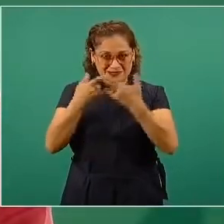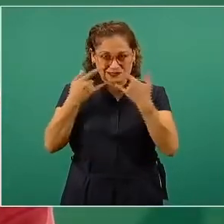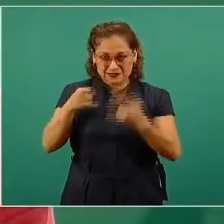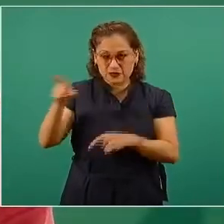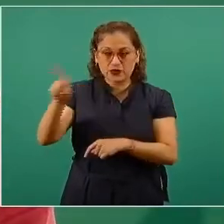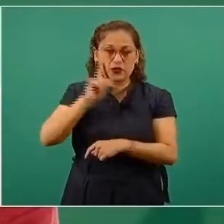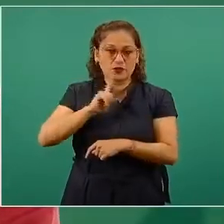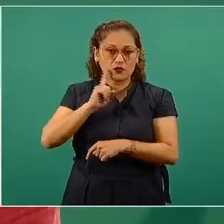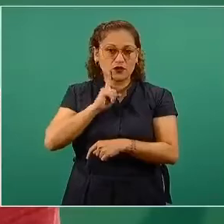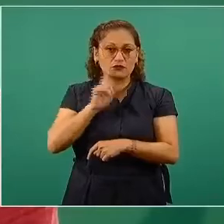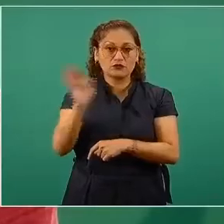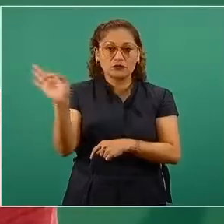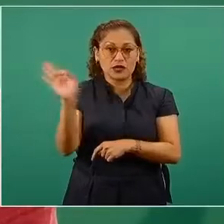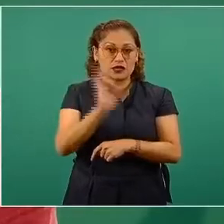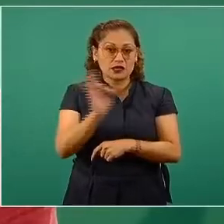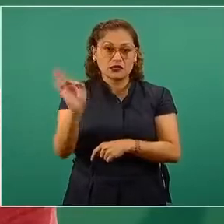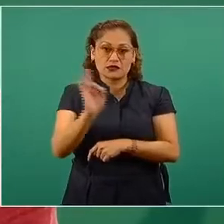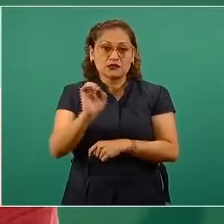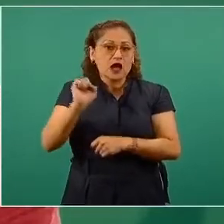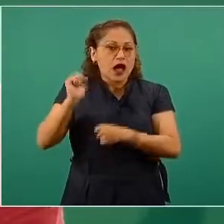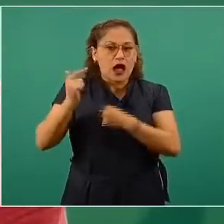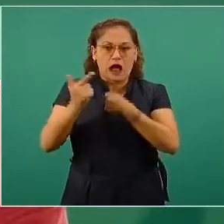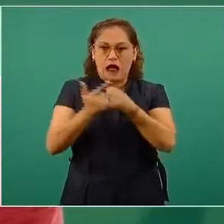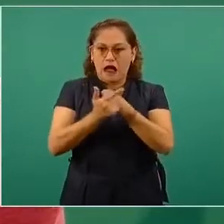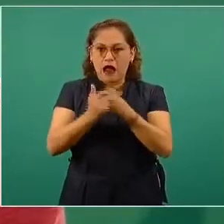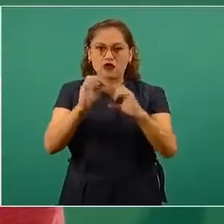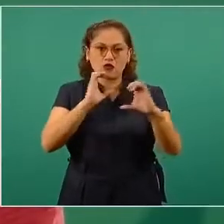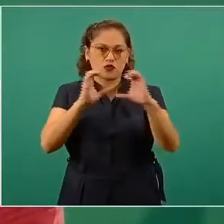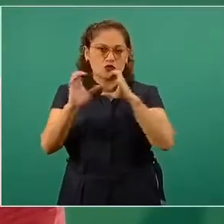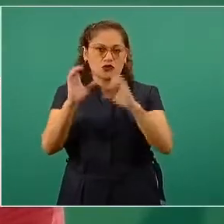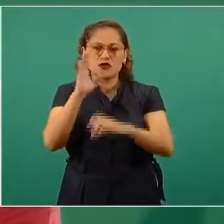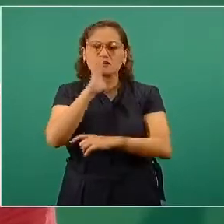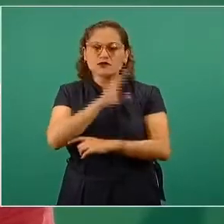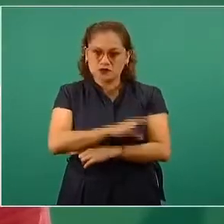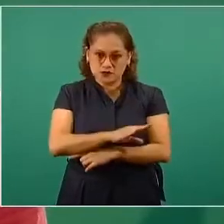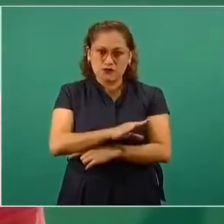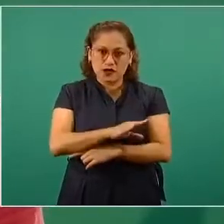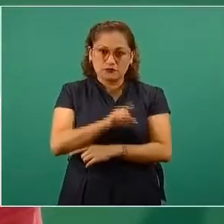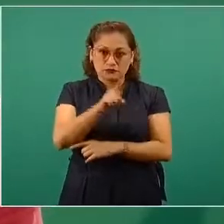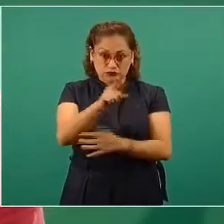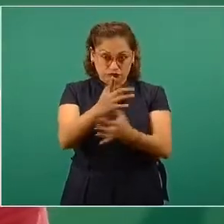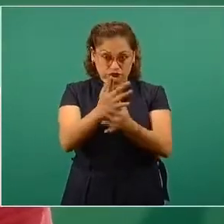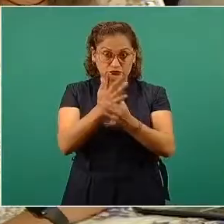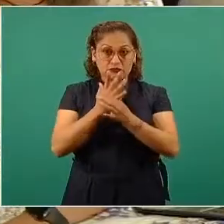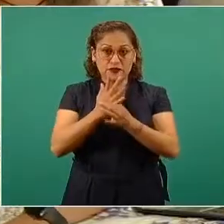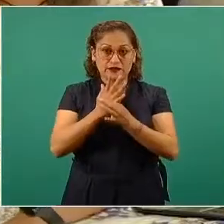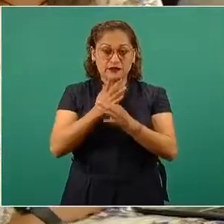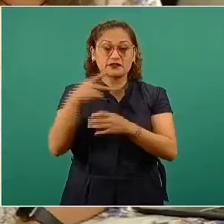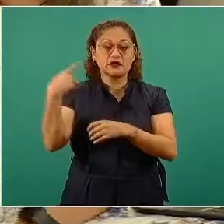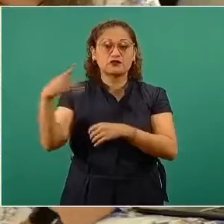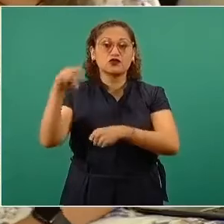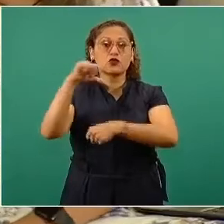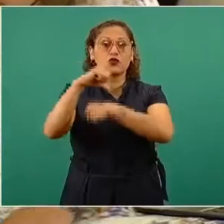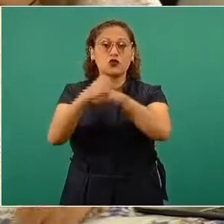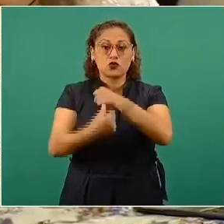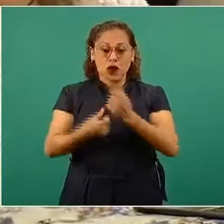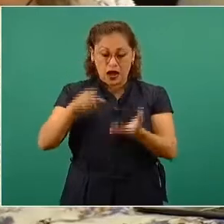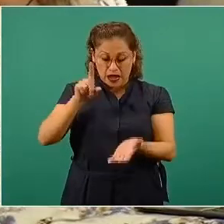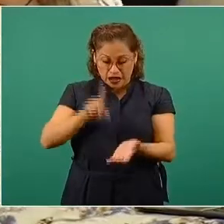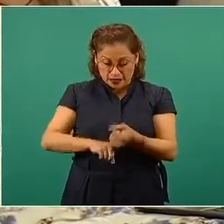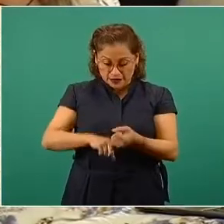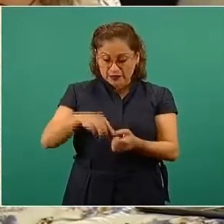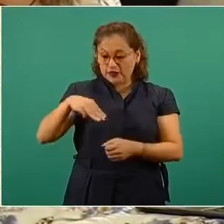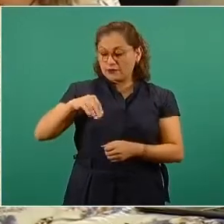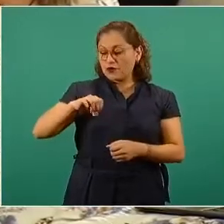posible que se trate de un fallo de comunicación en donde, de acuerdo a la descripción que hace, una persona que tiene miomatosis